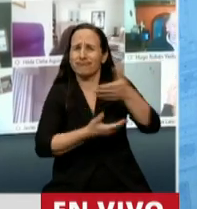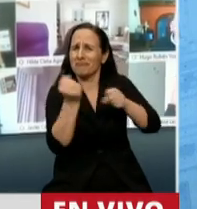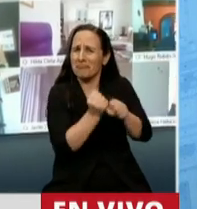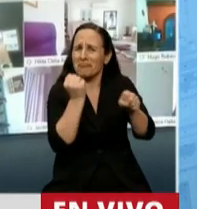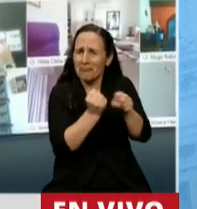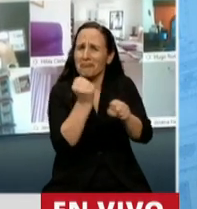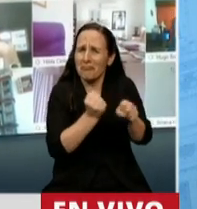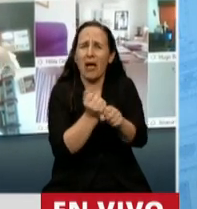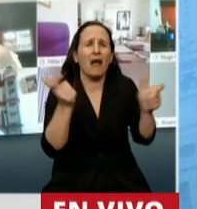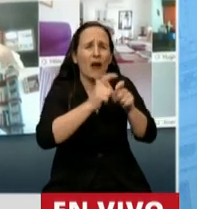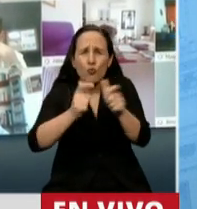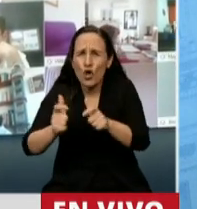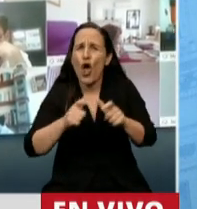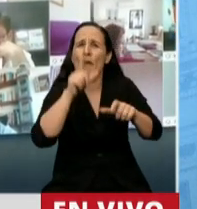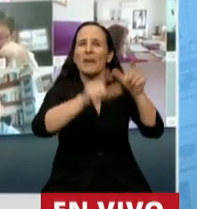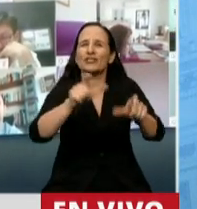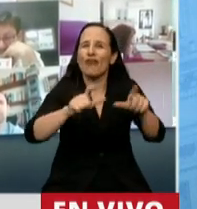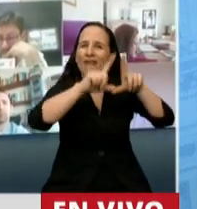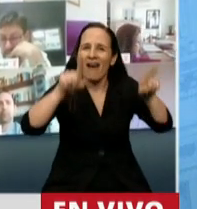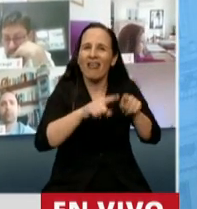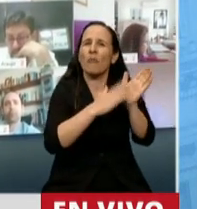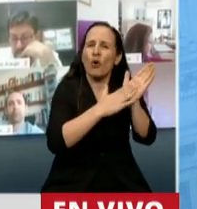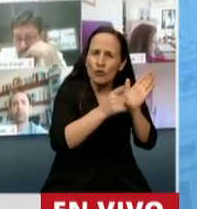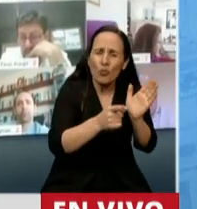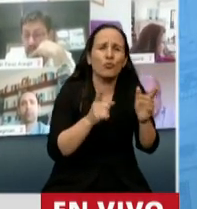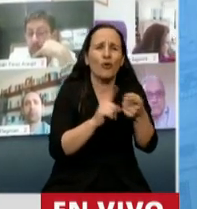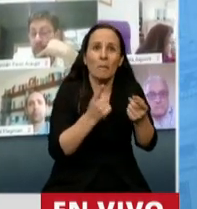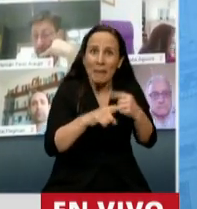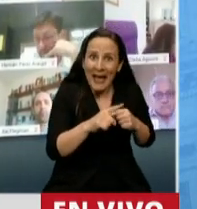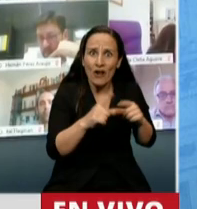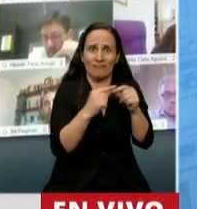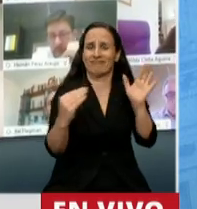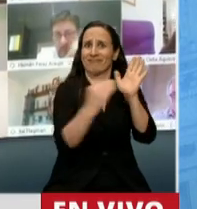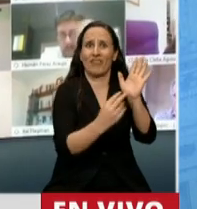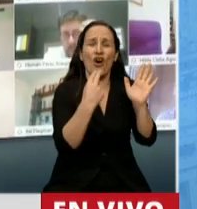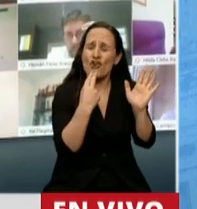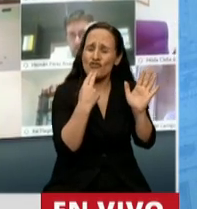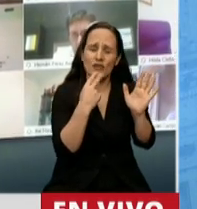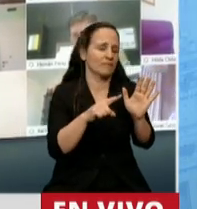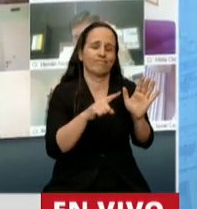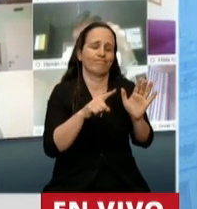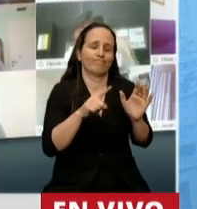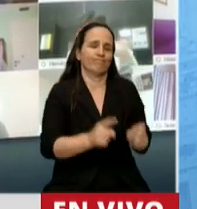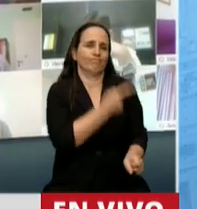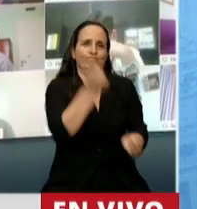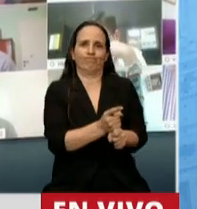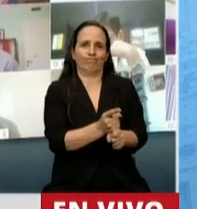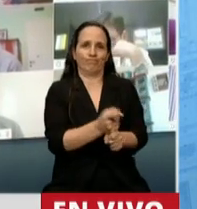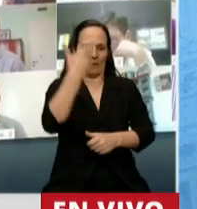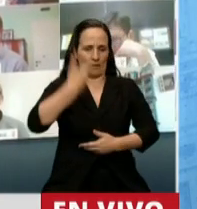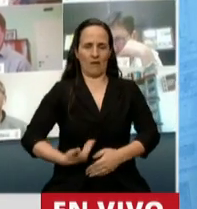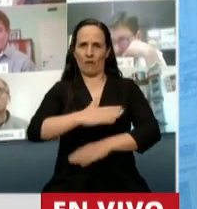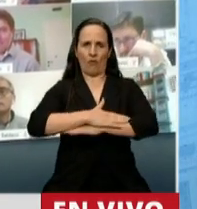de reuniones con monotributistas pero ese artículo se impide una cuestión ética